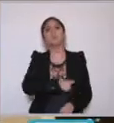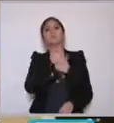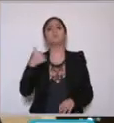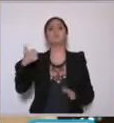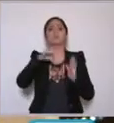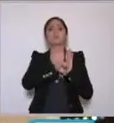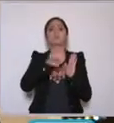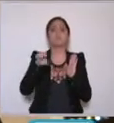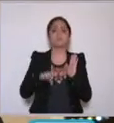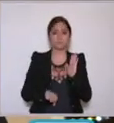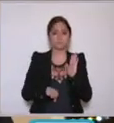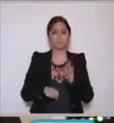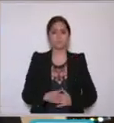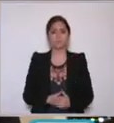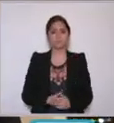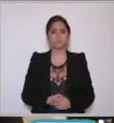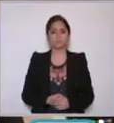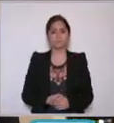ejemplo muy